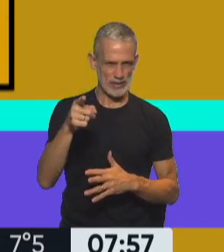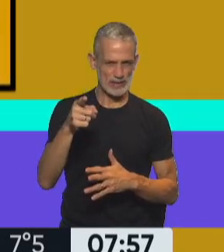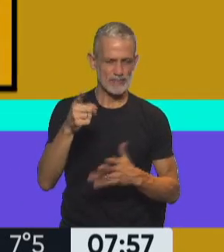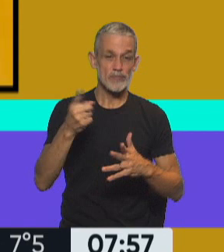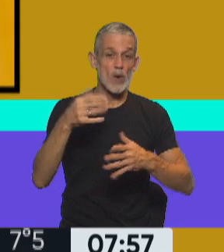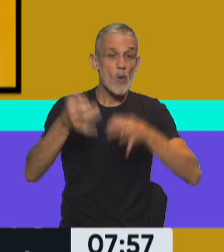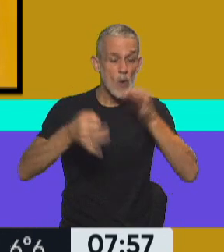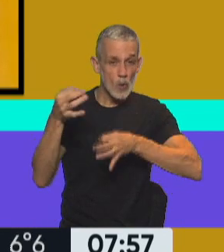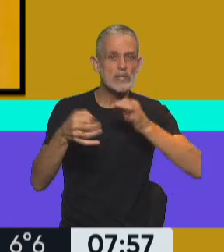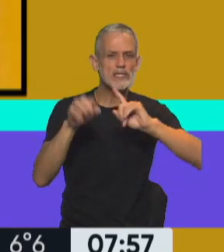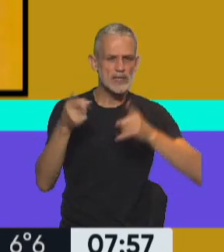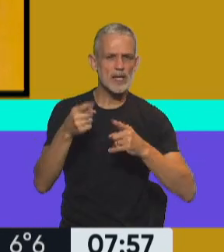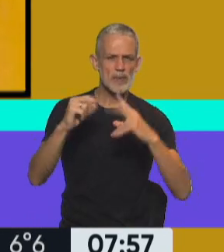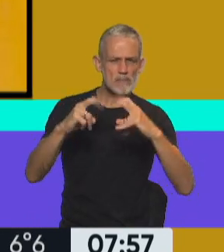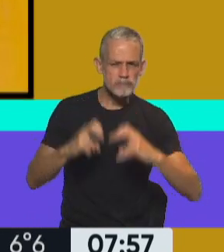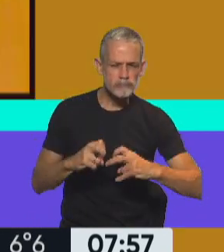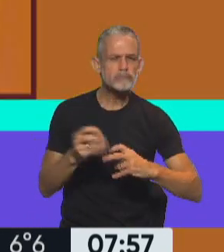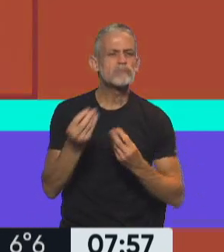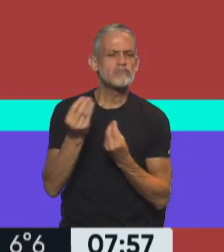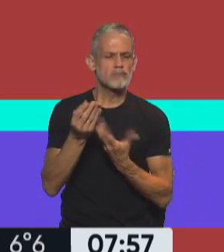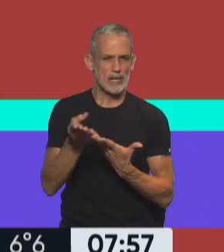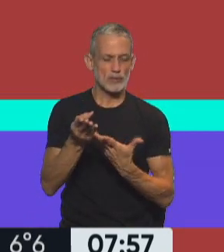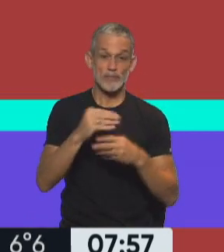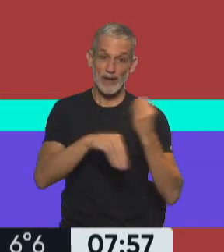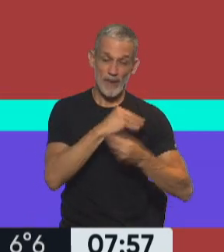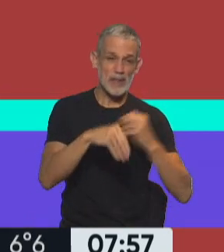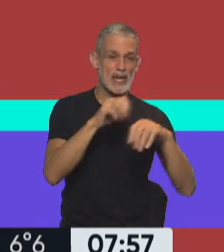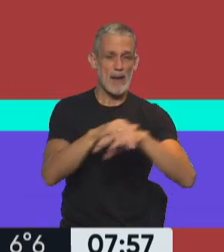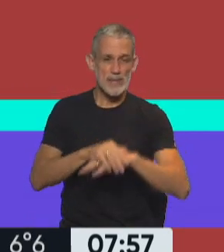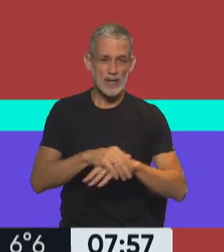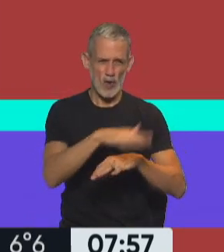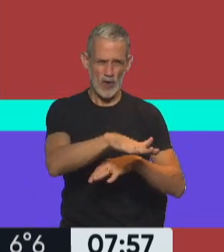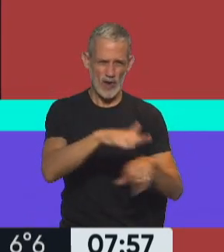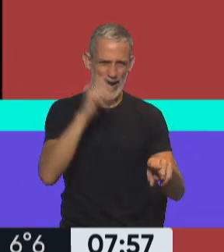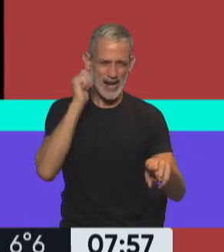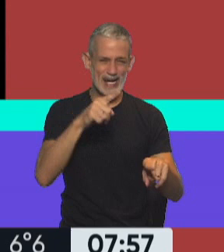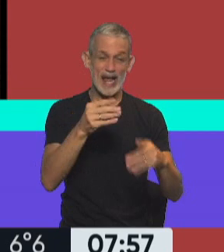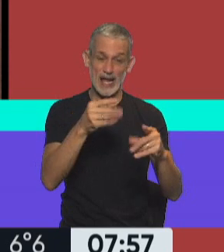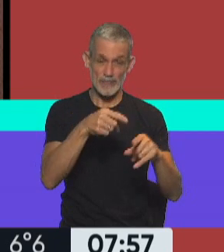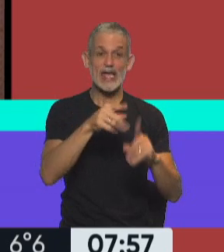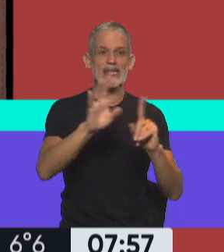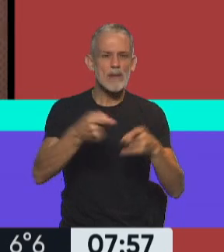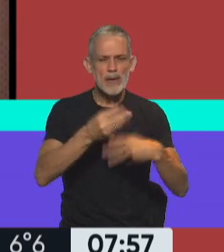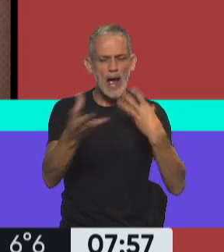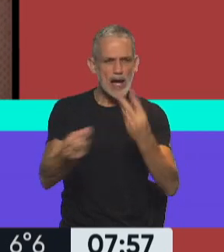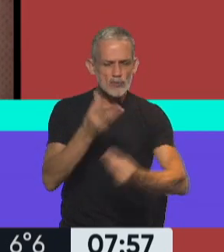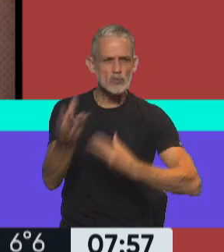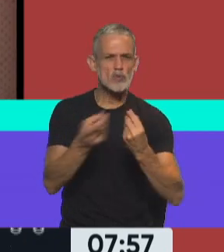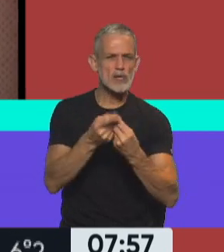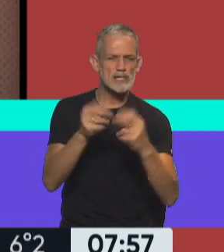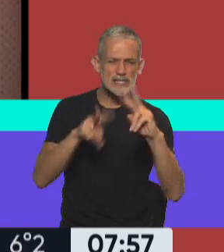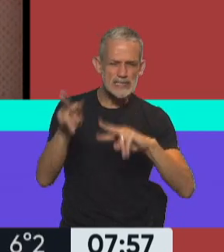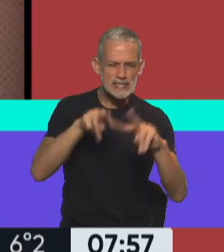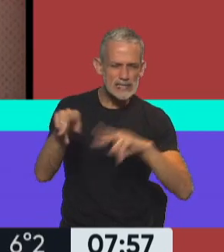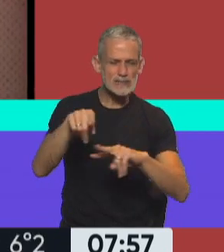la justicia al frente de la investigación. Familiares y amigos de la nena desaparecida también colaboran en los